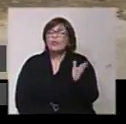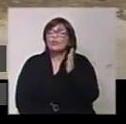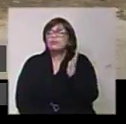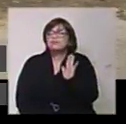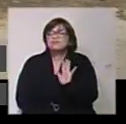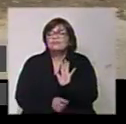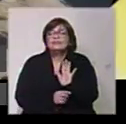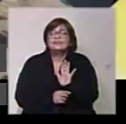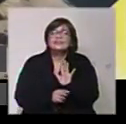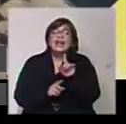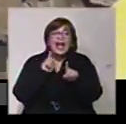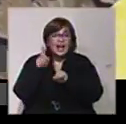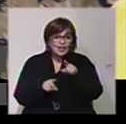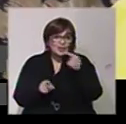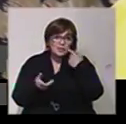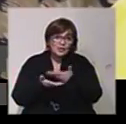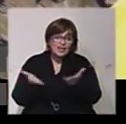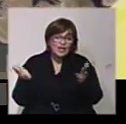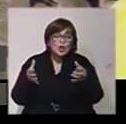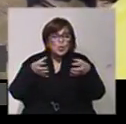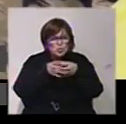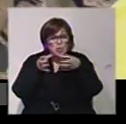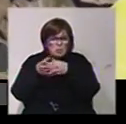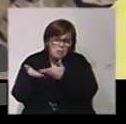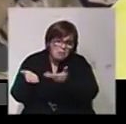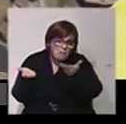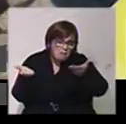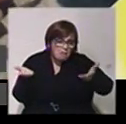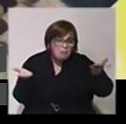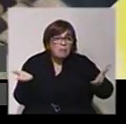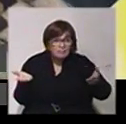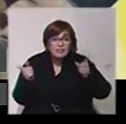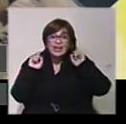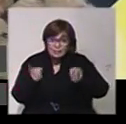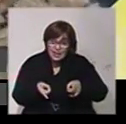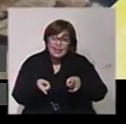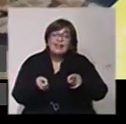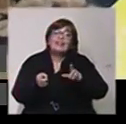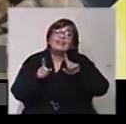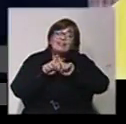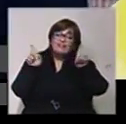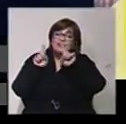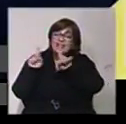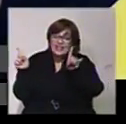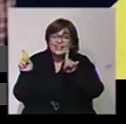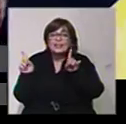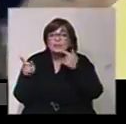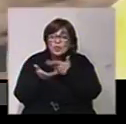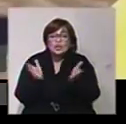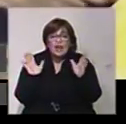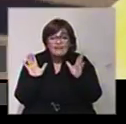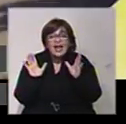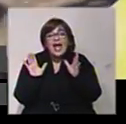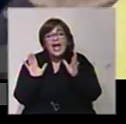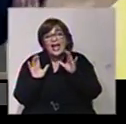fue que a él le presentaron diferentes bandas y también le presentaron diferentes bandas a Ignacio.